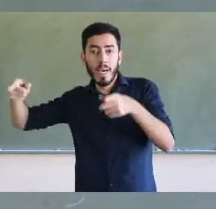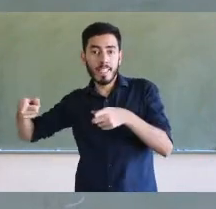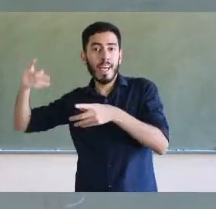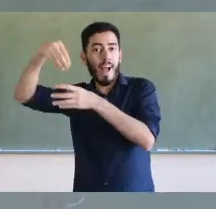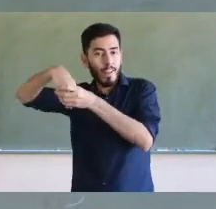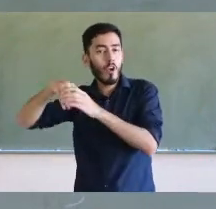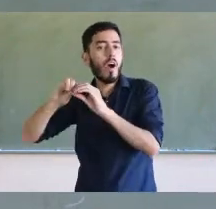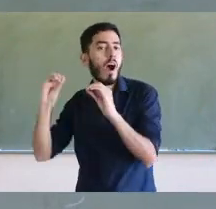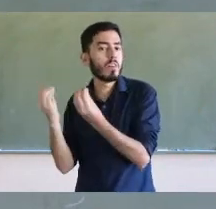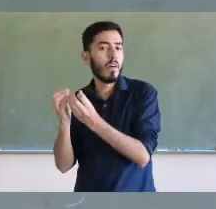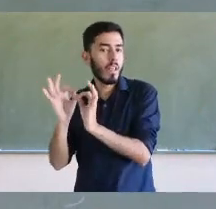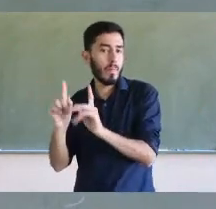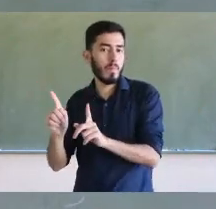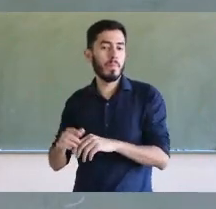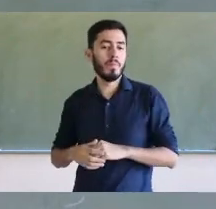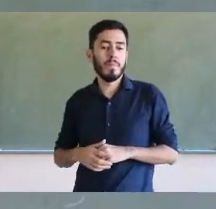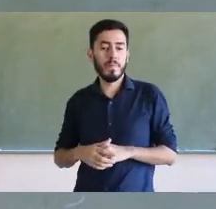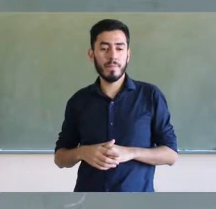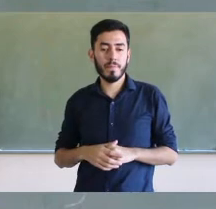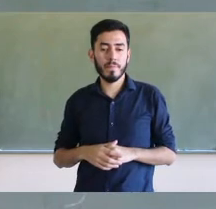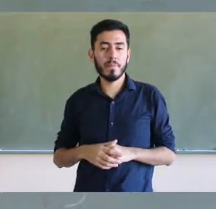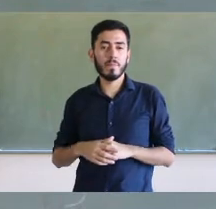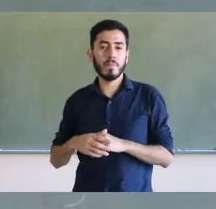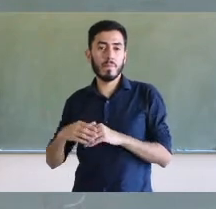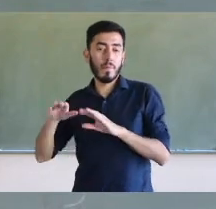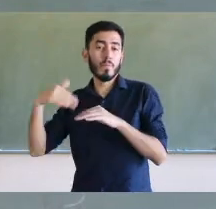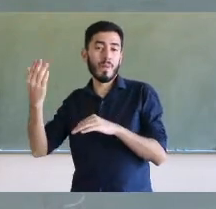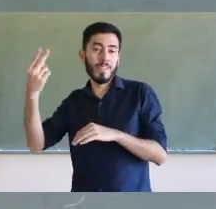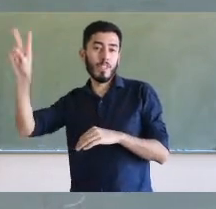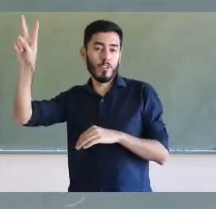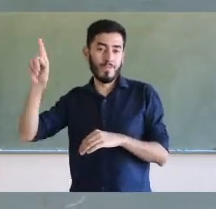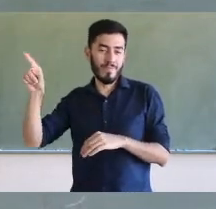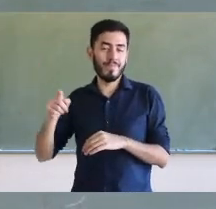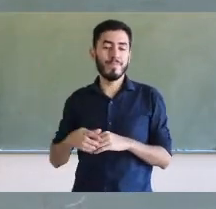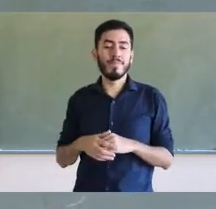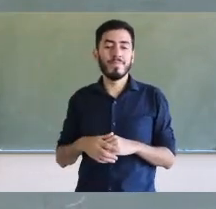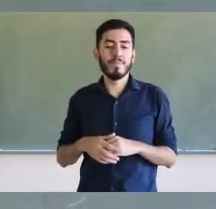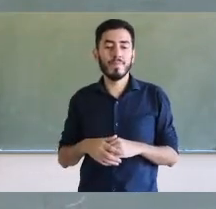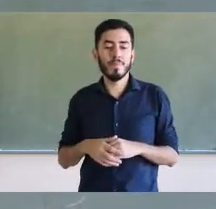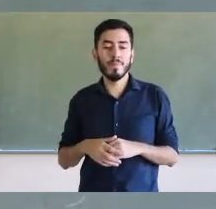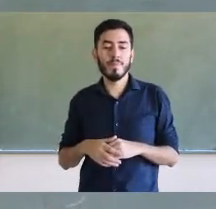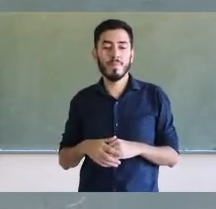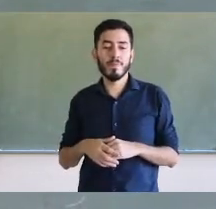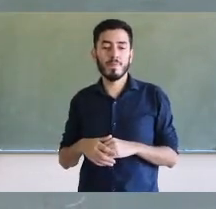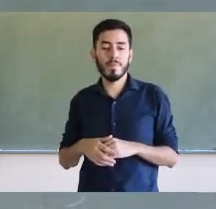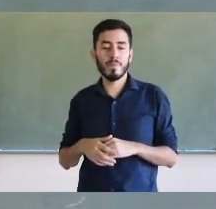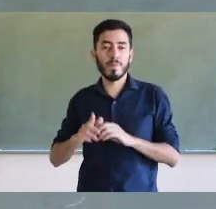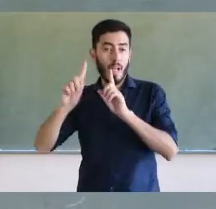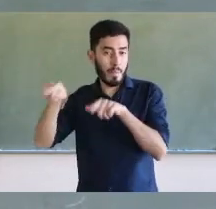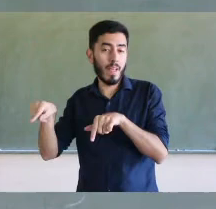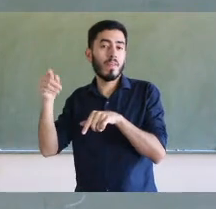está dentro del paréntesis para luego elevarlo a potencia, a exponente 2. También, ¿sí? Por fracciones